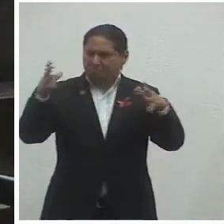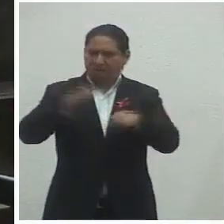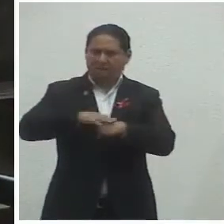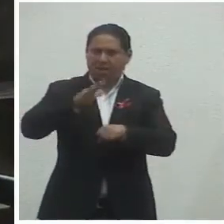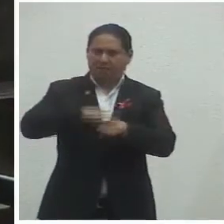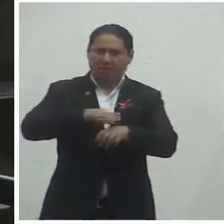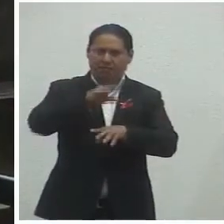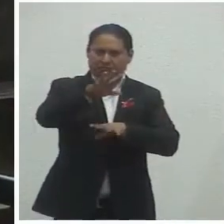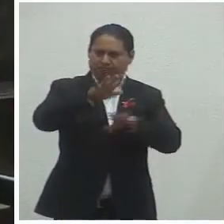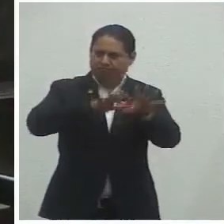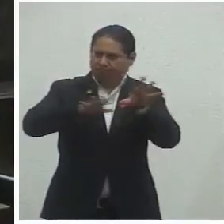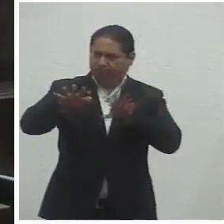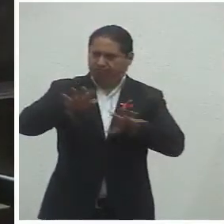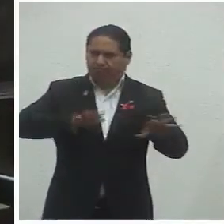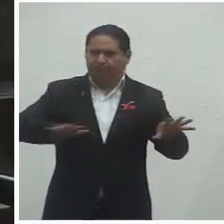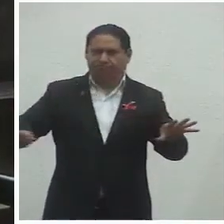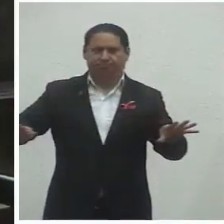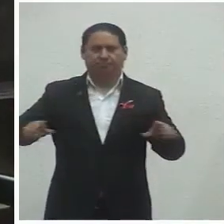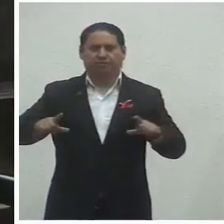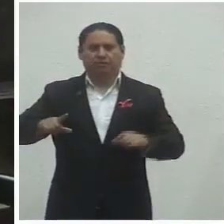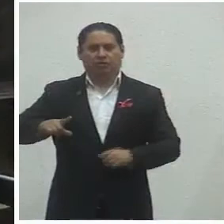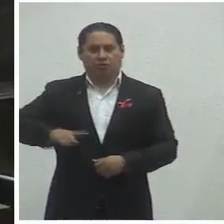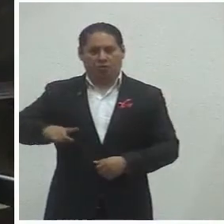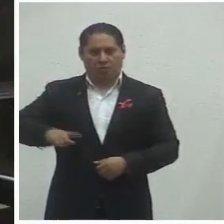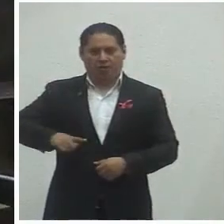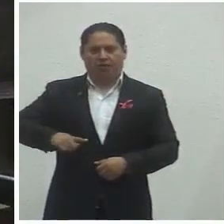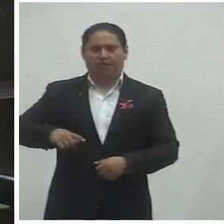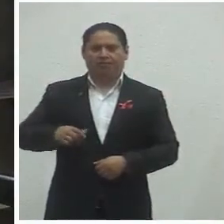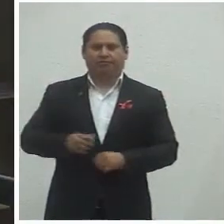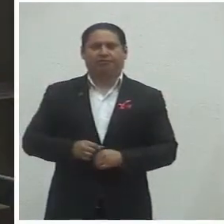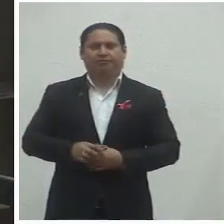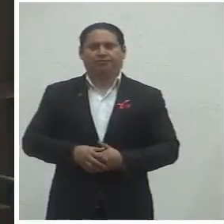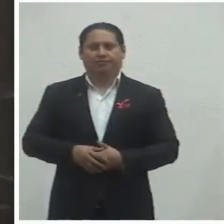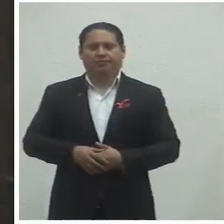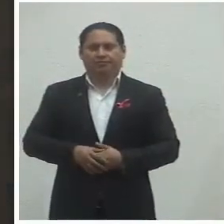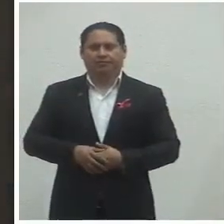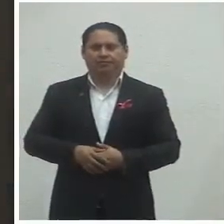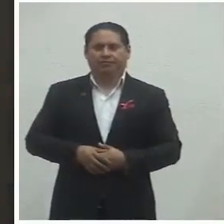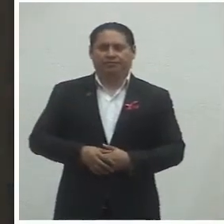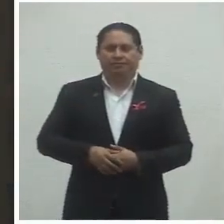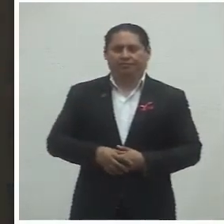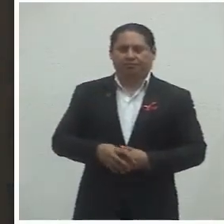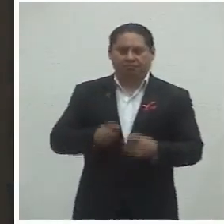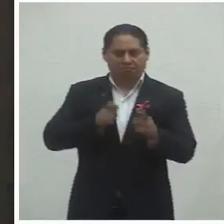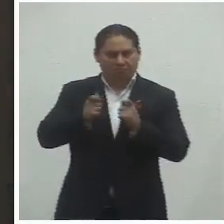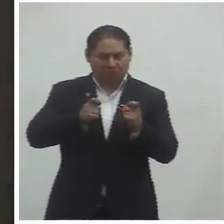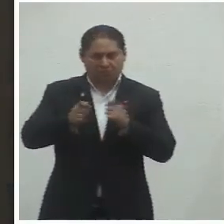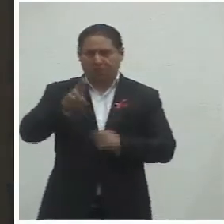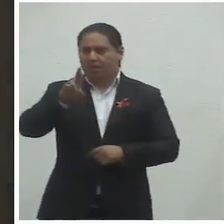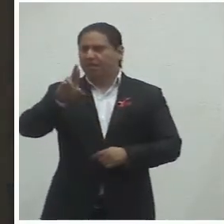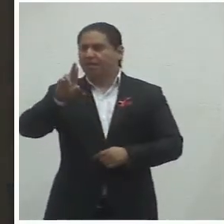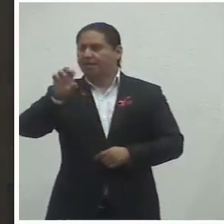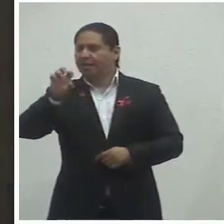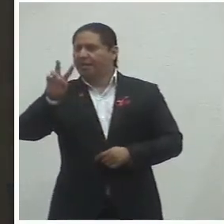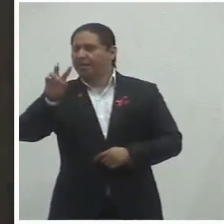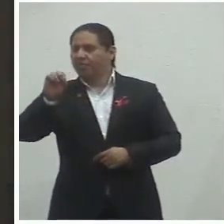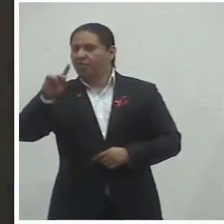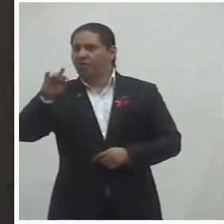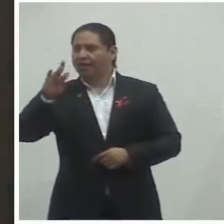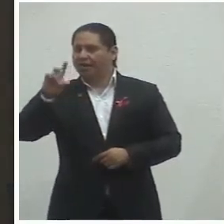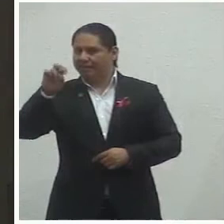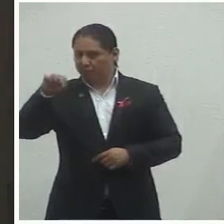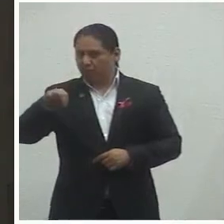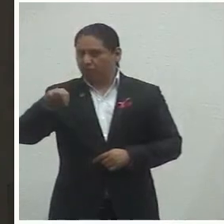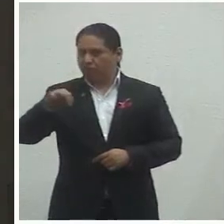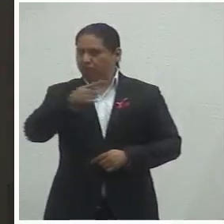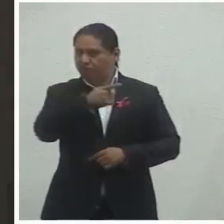la administración y el gobierno del país. Con el procedimiento de revocación de mandato, los gobernantes